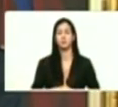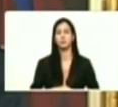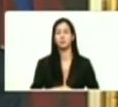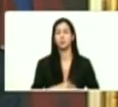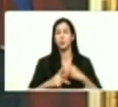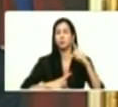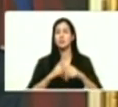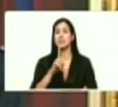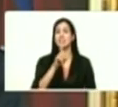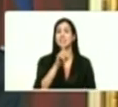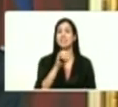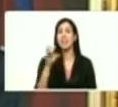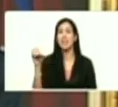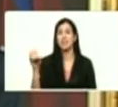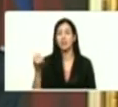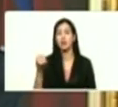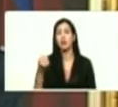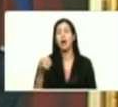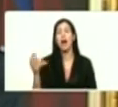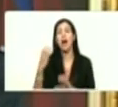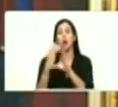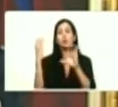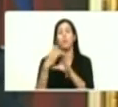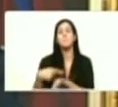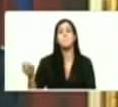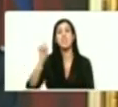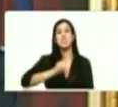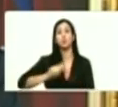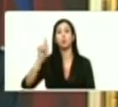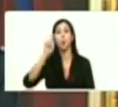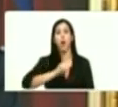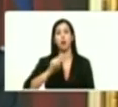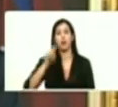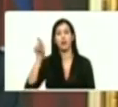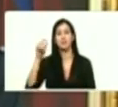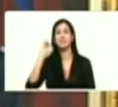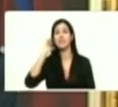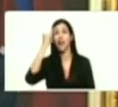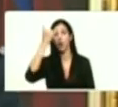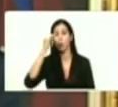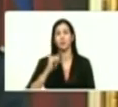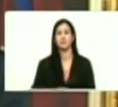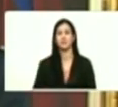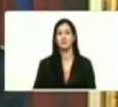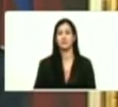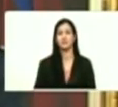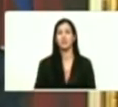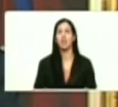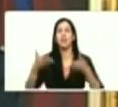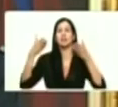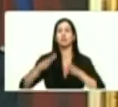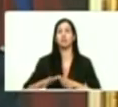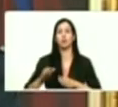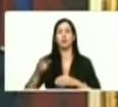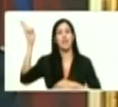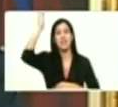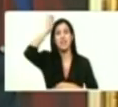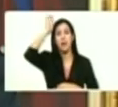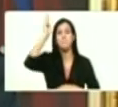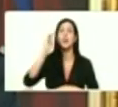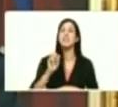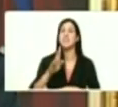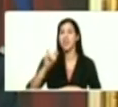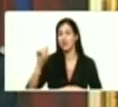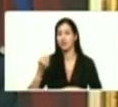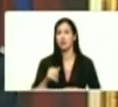100 autobuses mensuales nos estamos produciendo aquí en Yaracuy allá en la tierra de María Leónza 100 autobusitos ¿y para